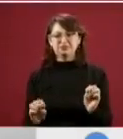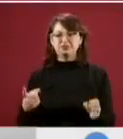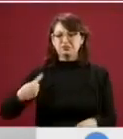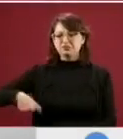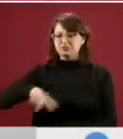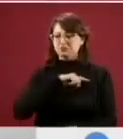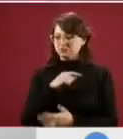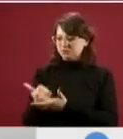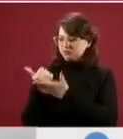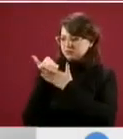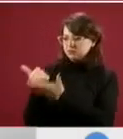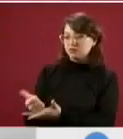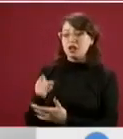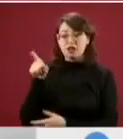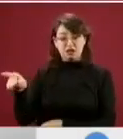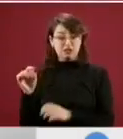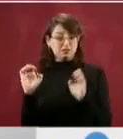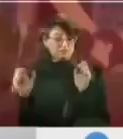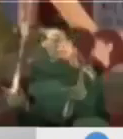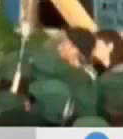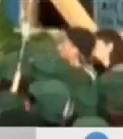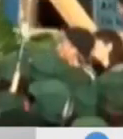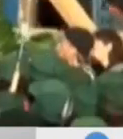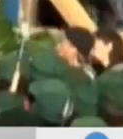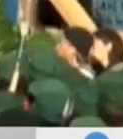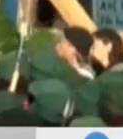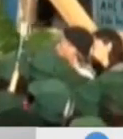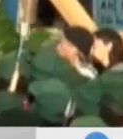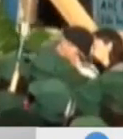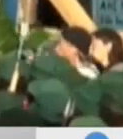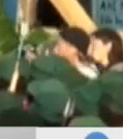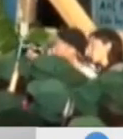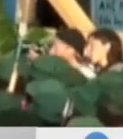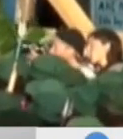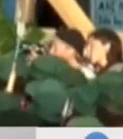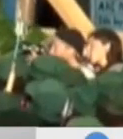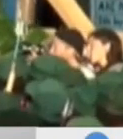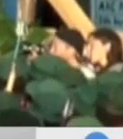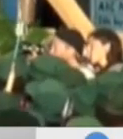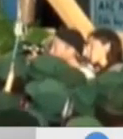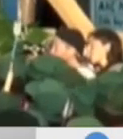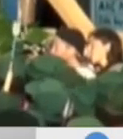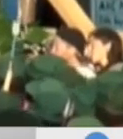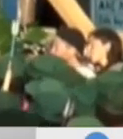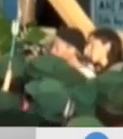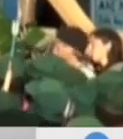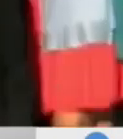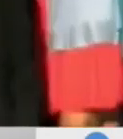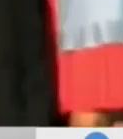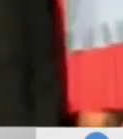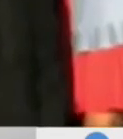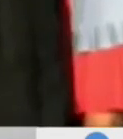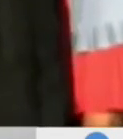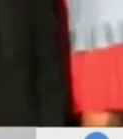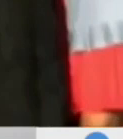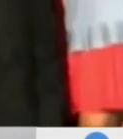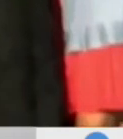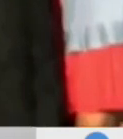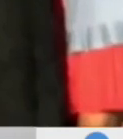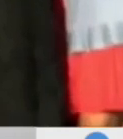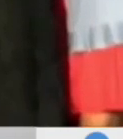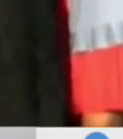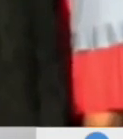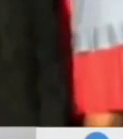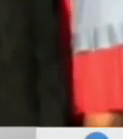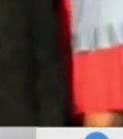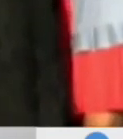por la construcción del Tren Maya. El presidente le restó importancia a estas declaraciones, ya que aseguró solo es propaganda que no tiene sustento,